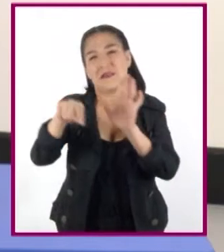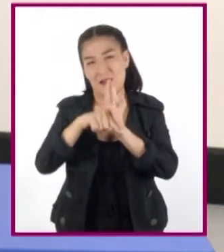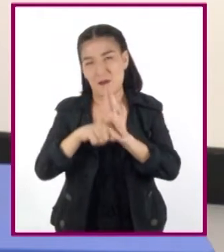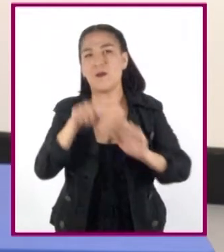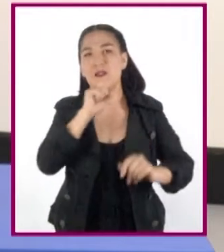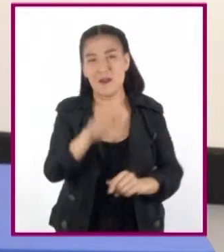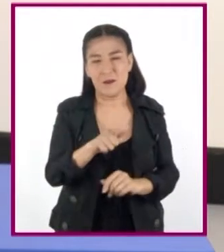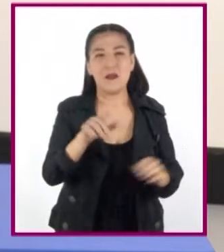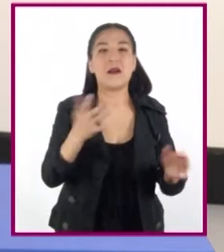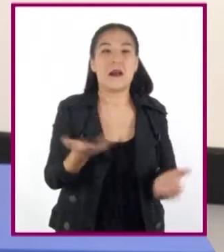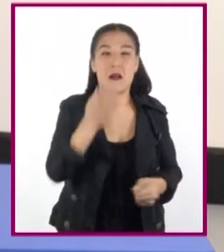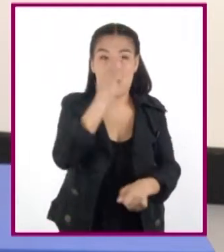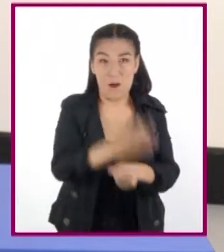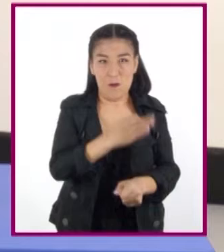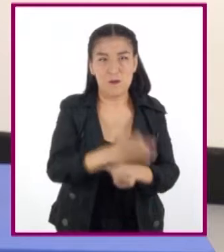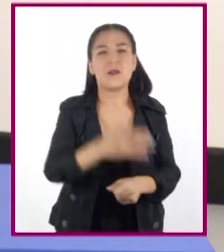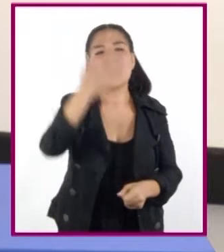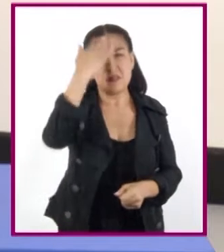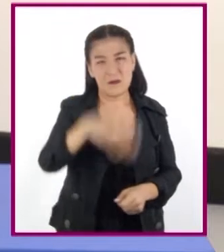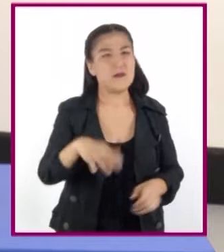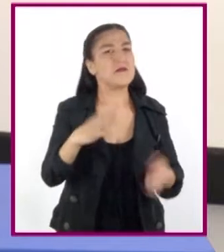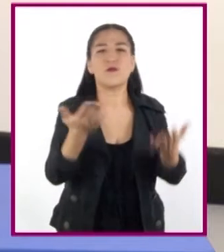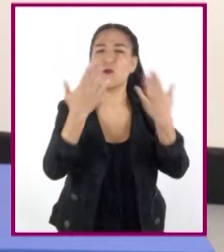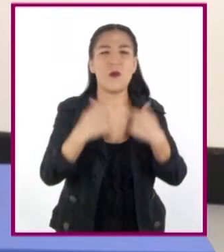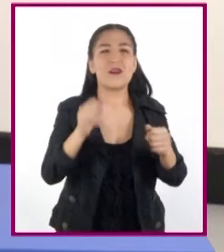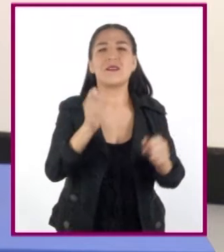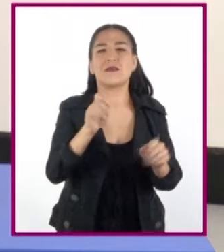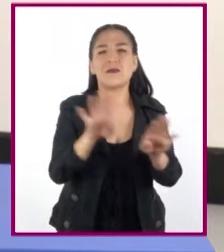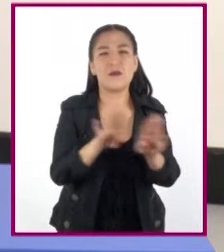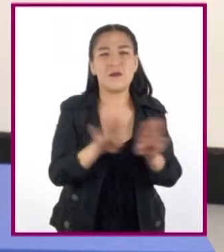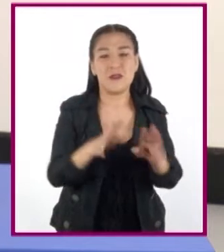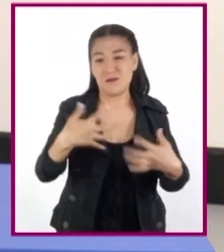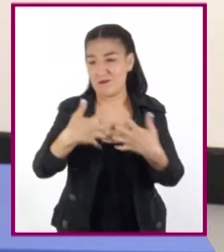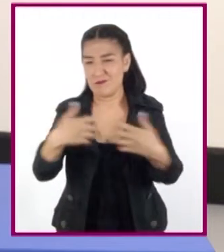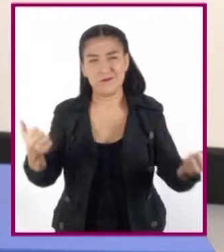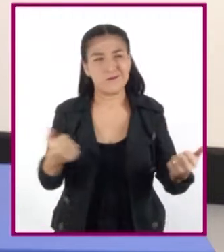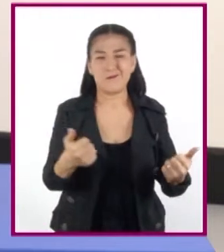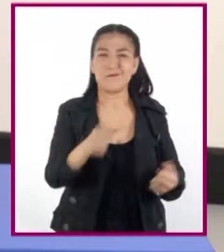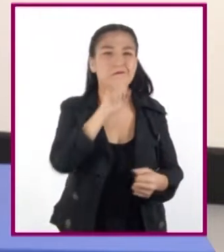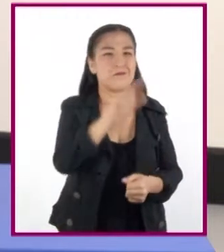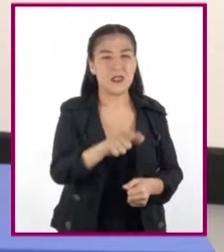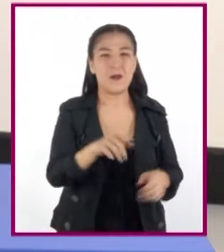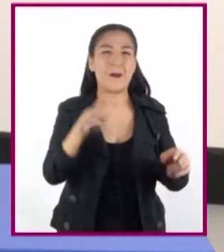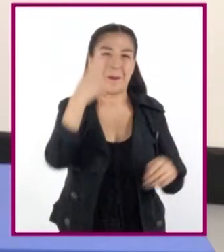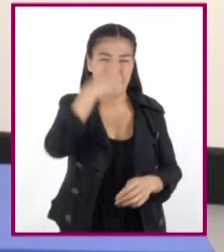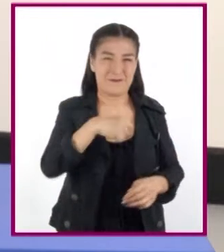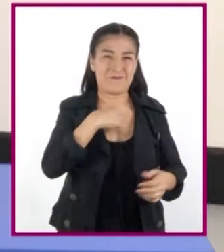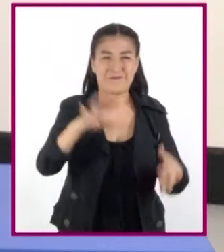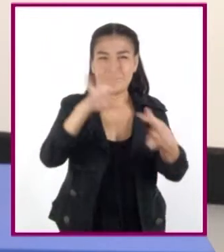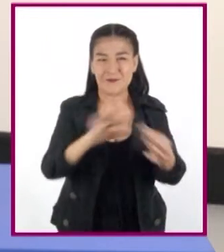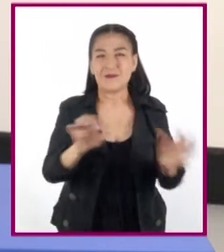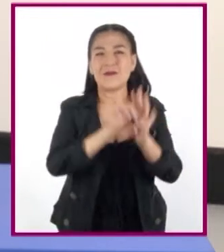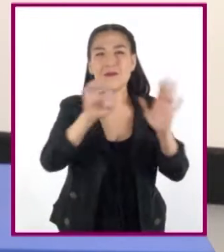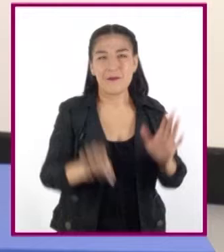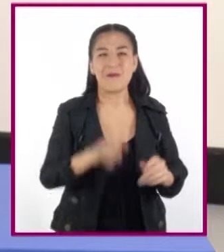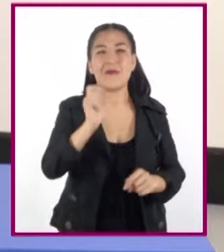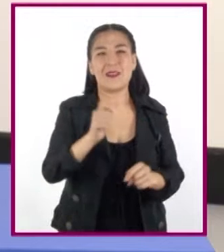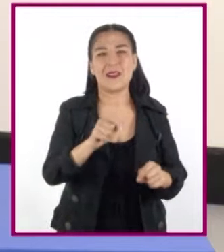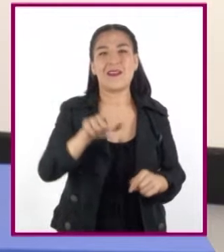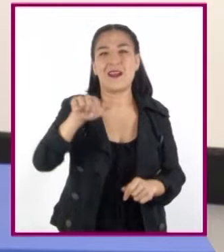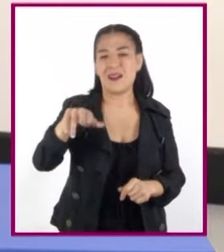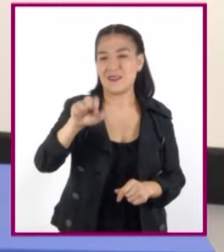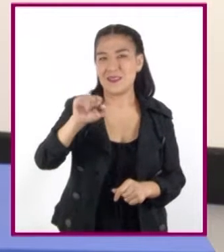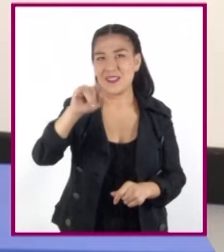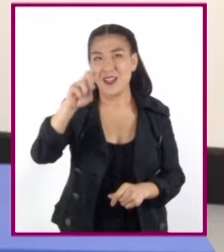embargo, hoy por hoy sabemos que no existe tal división. Para dar algunos ejemplos, tenemos la ansiedad,